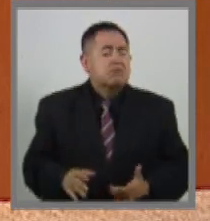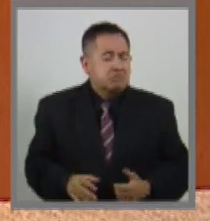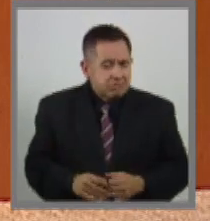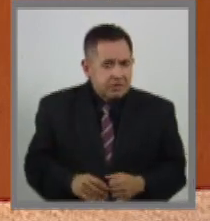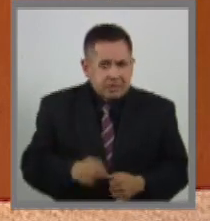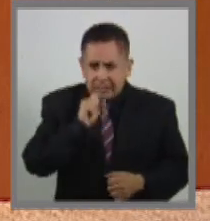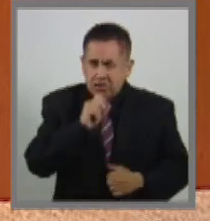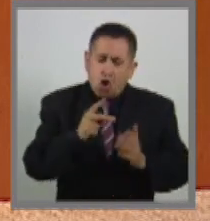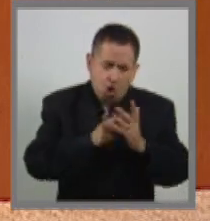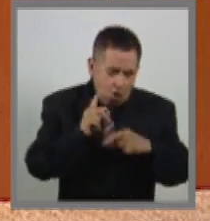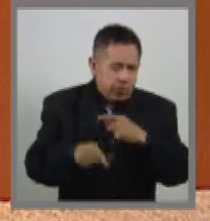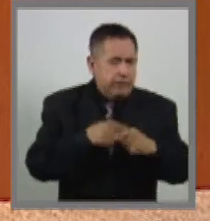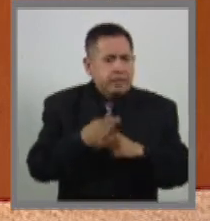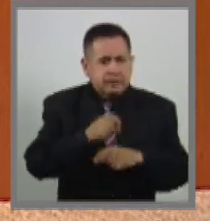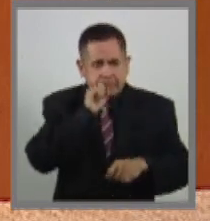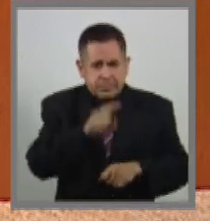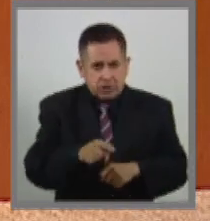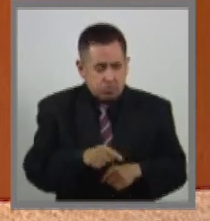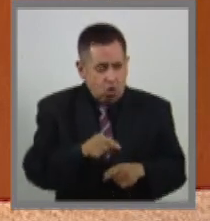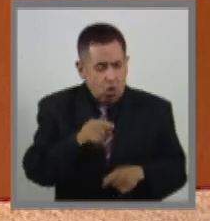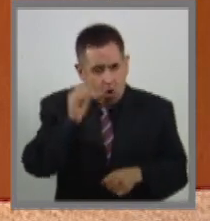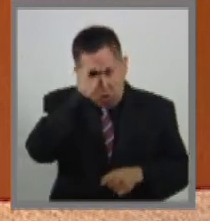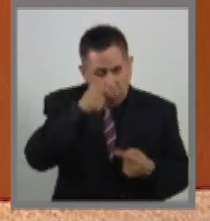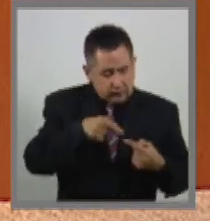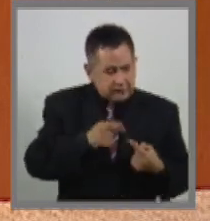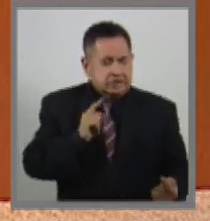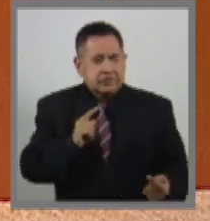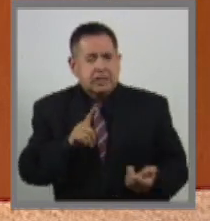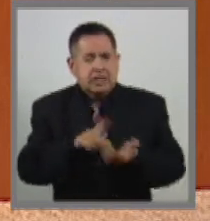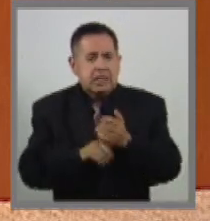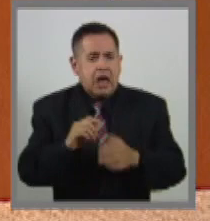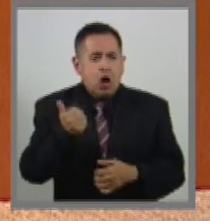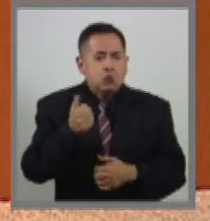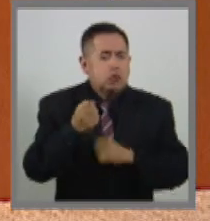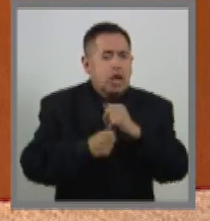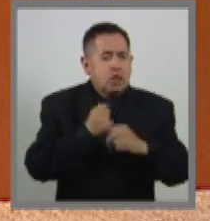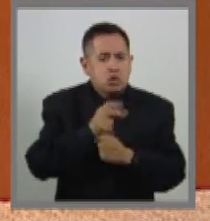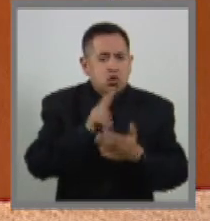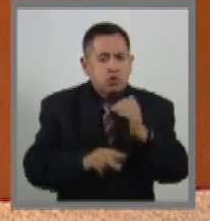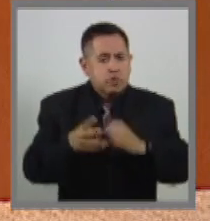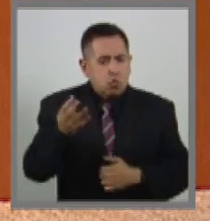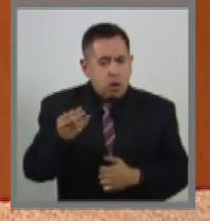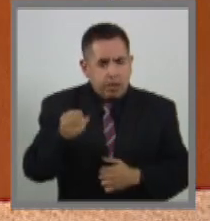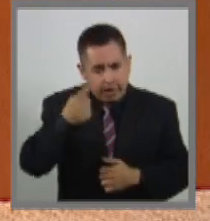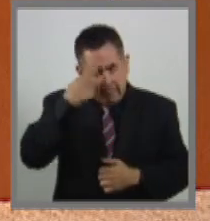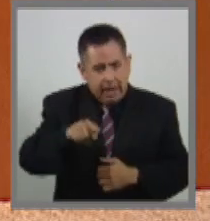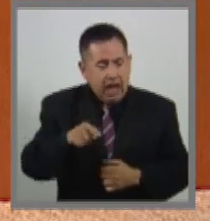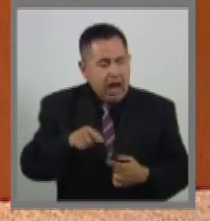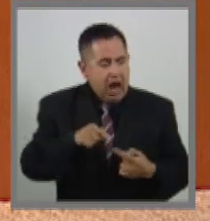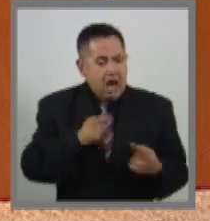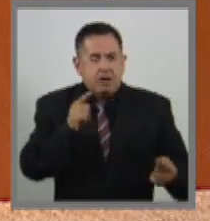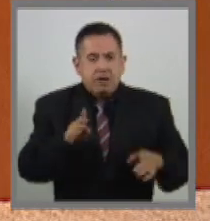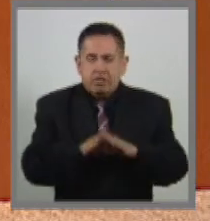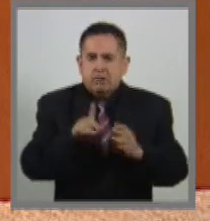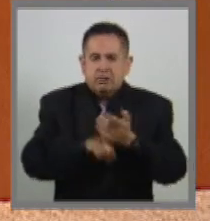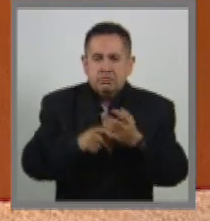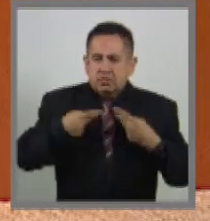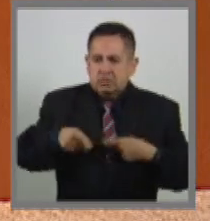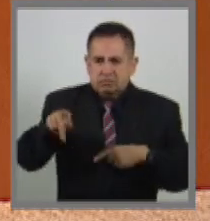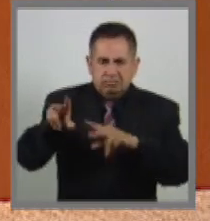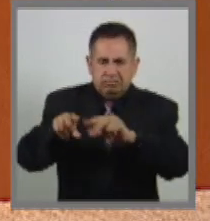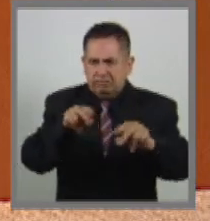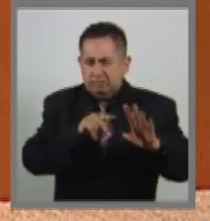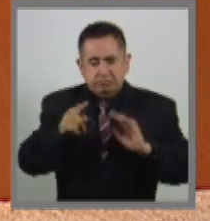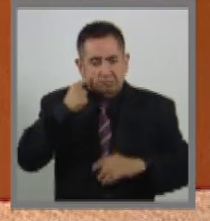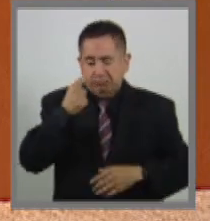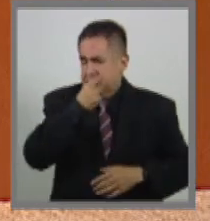y volvió a retomar la objeción de conciencia en agosto de 2009 para restringir al personal médico y